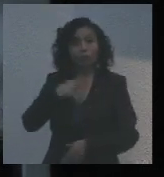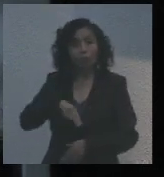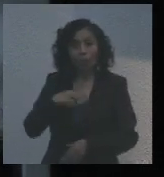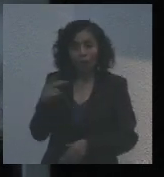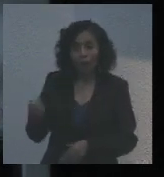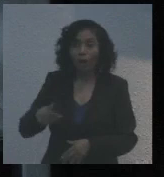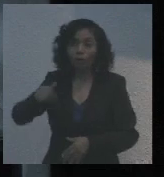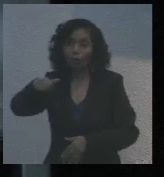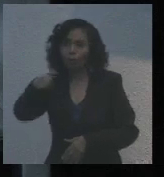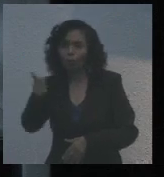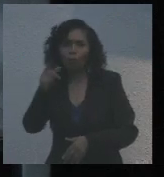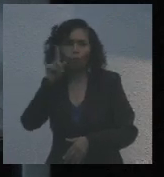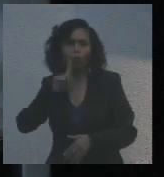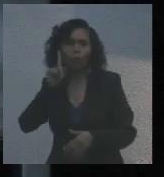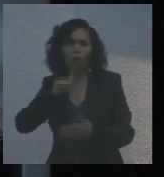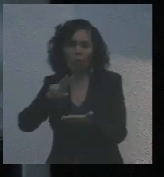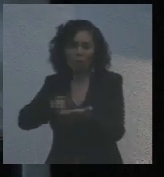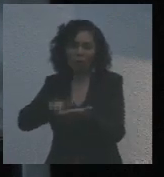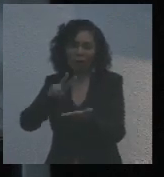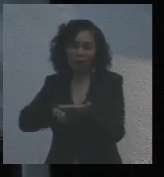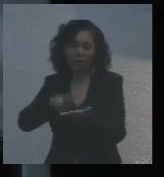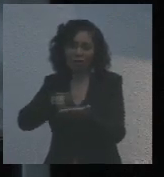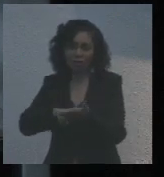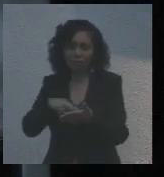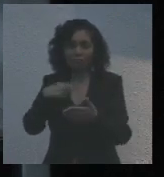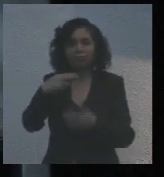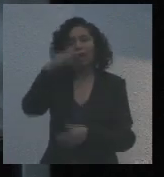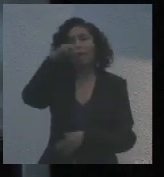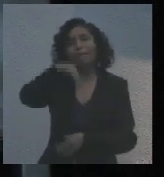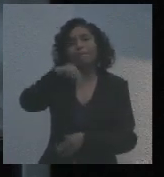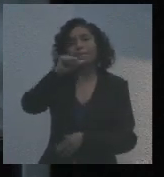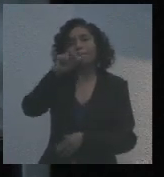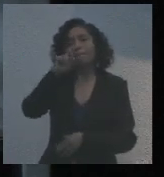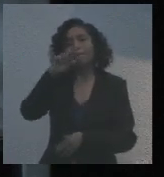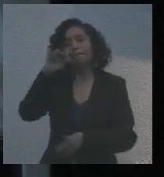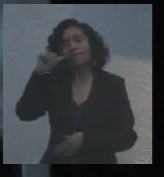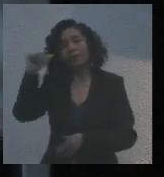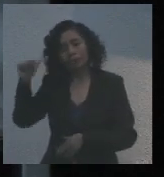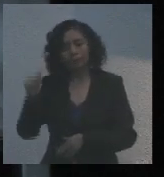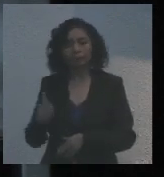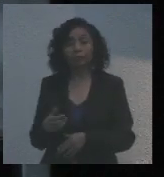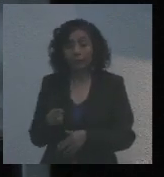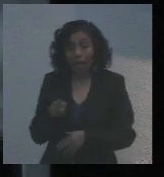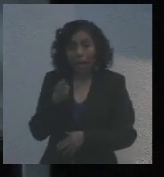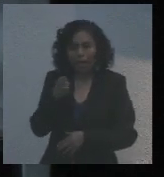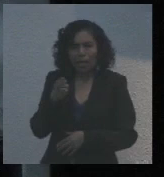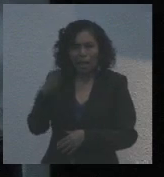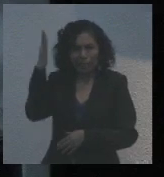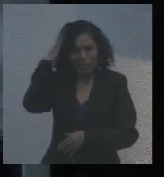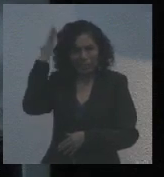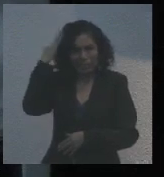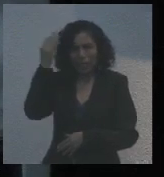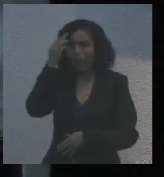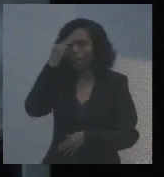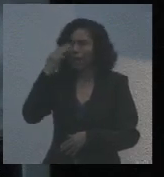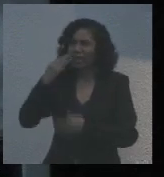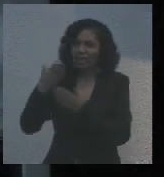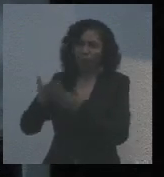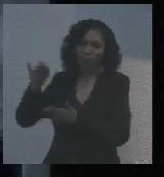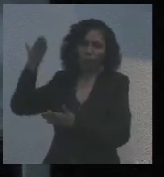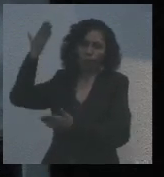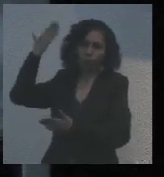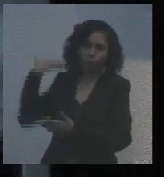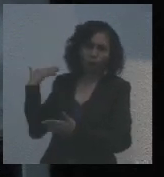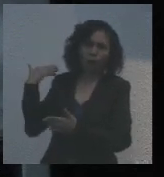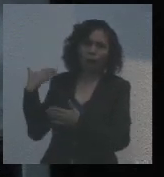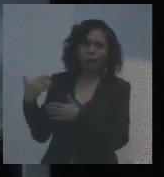otra mujer valiosa de nuestra historia María petrona wicap Ella fue el líder Maya que cobró notoriedad y